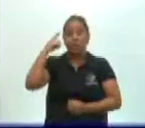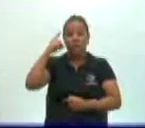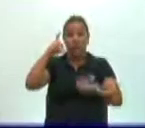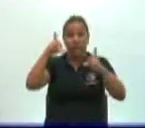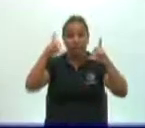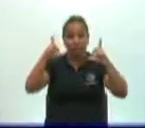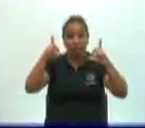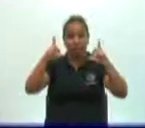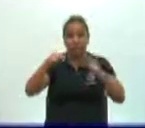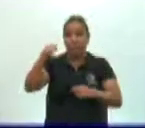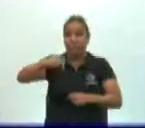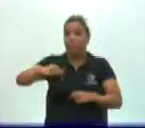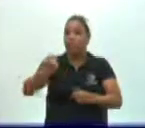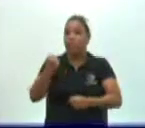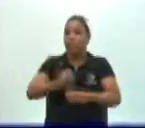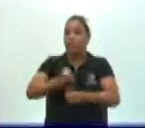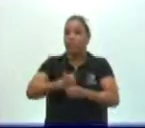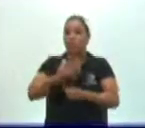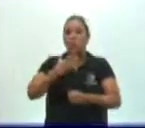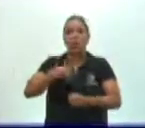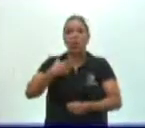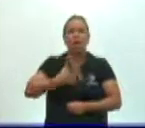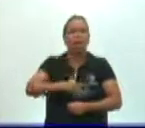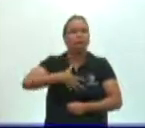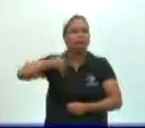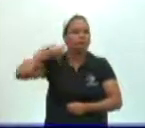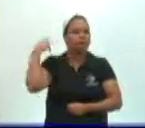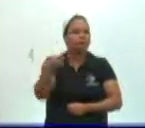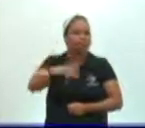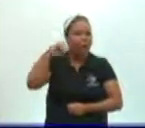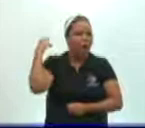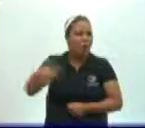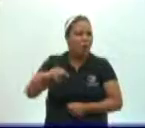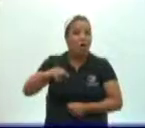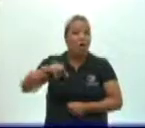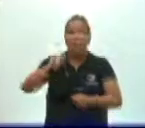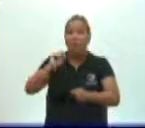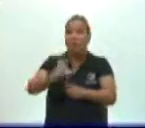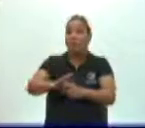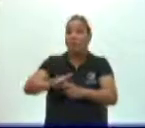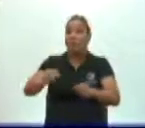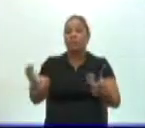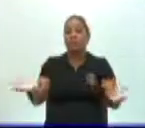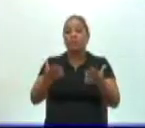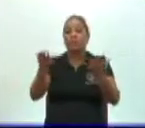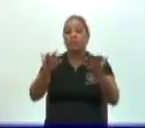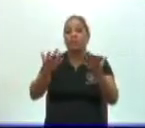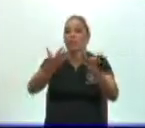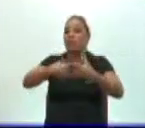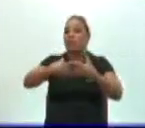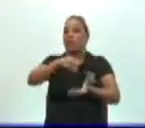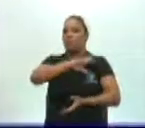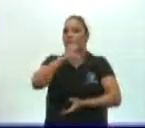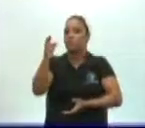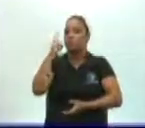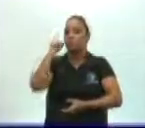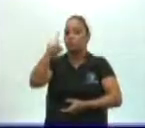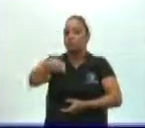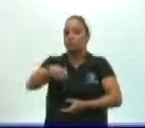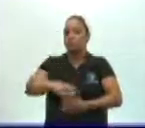estos obreros y cómo eran explotados una vez que se desarrolla la revolución industrial? Veamos.